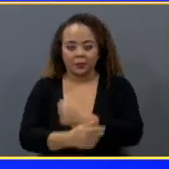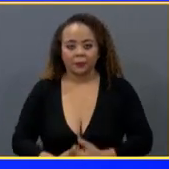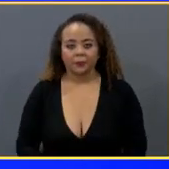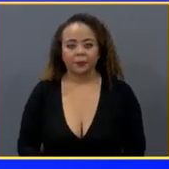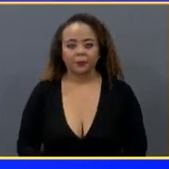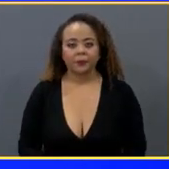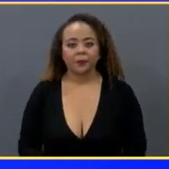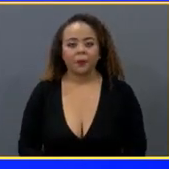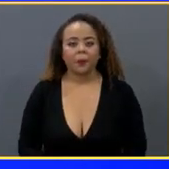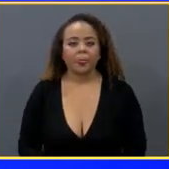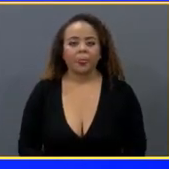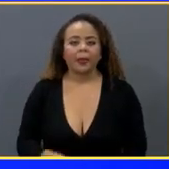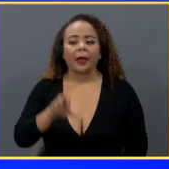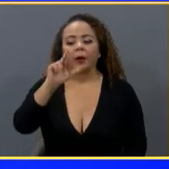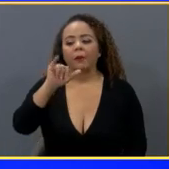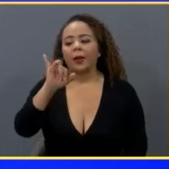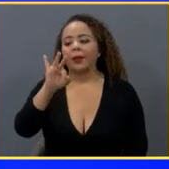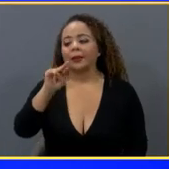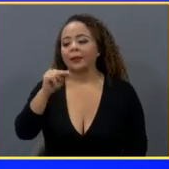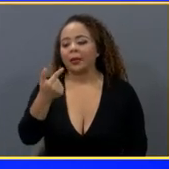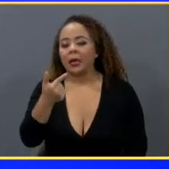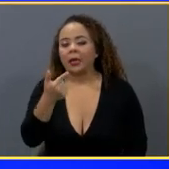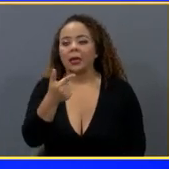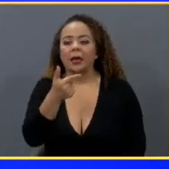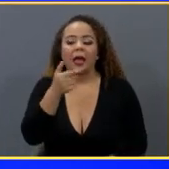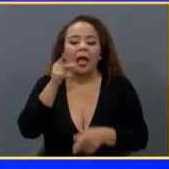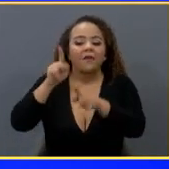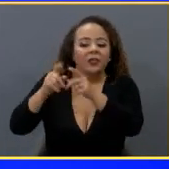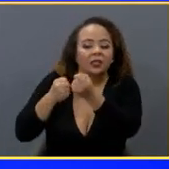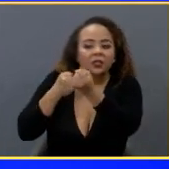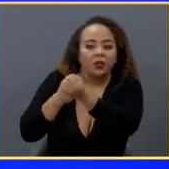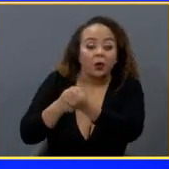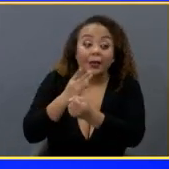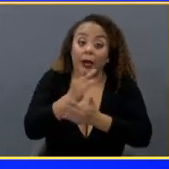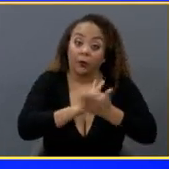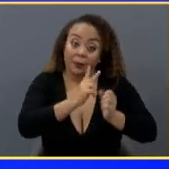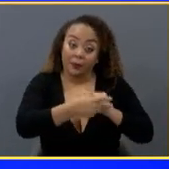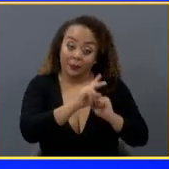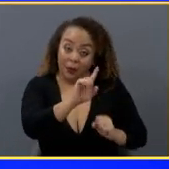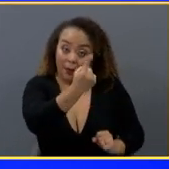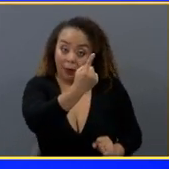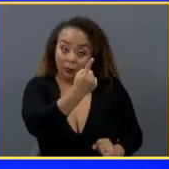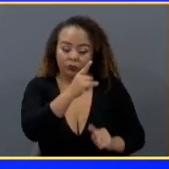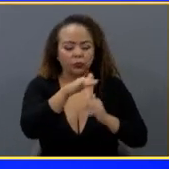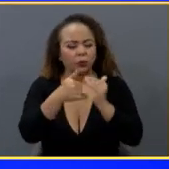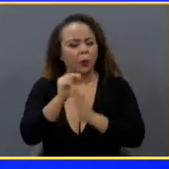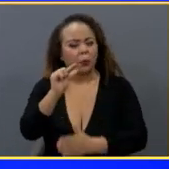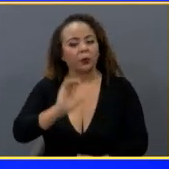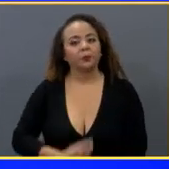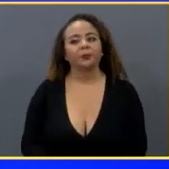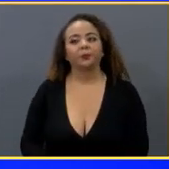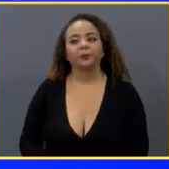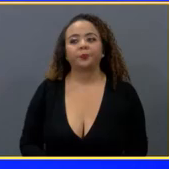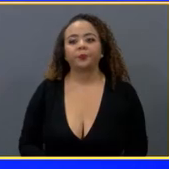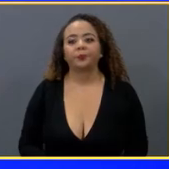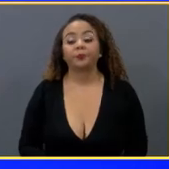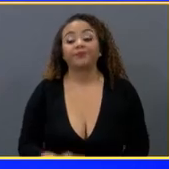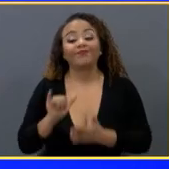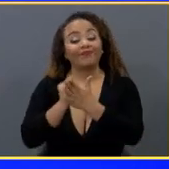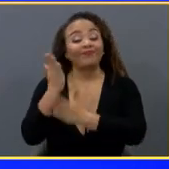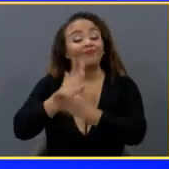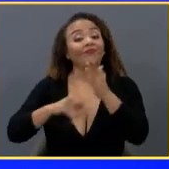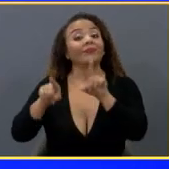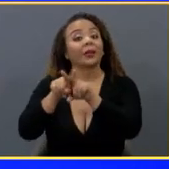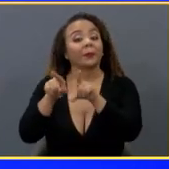En rating, afición, ya, ese es primero, boletos, ¿verdad? Sí, de todo un poco. De todo un poco, que esa parte también hay